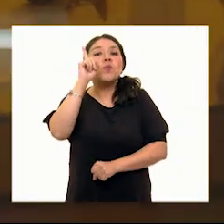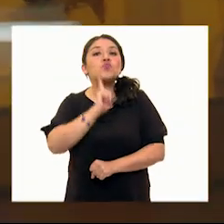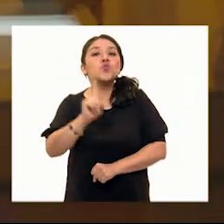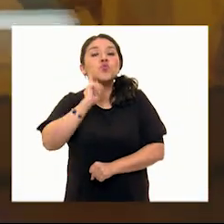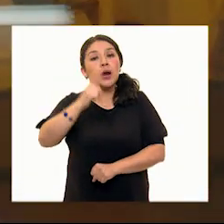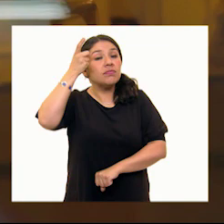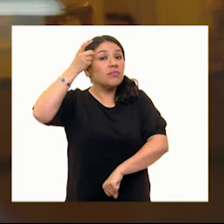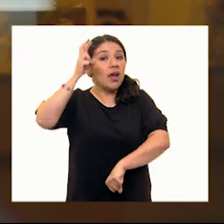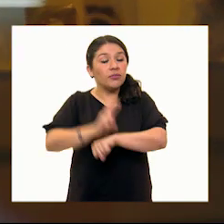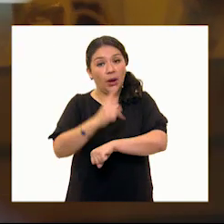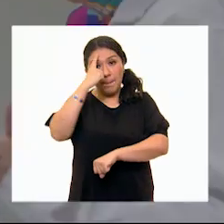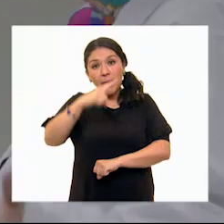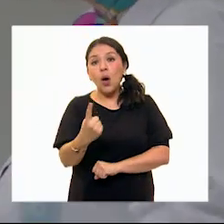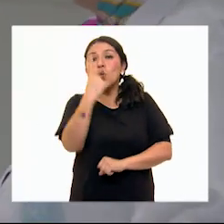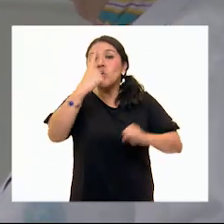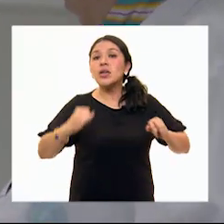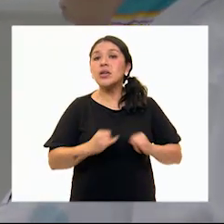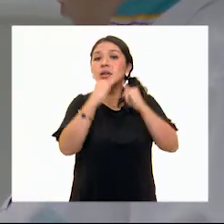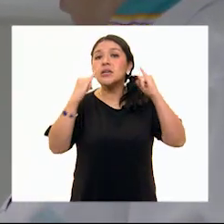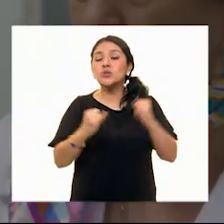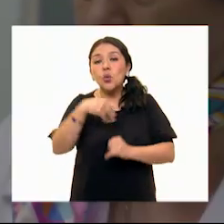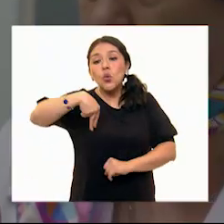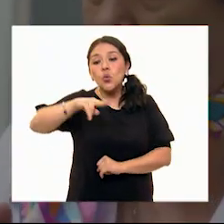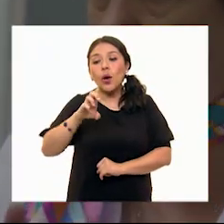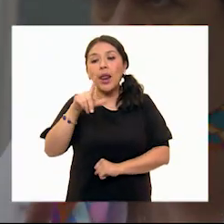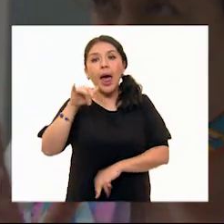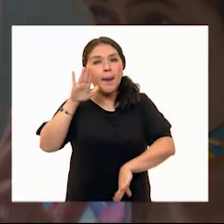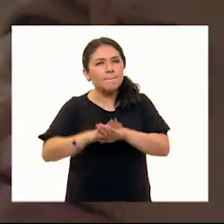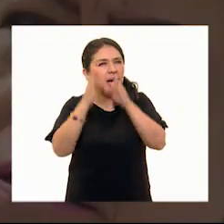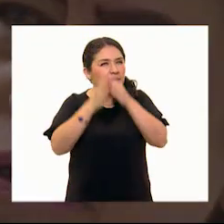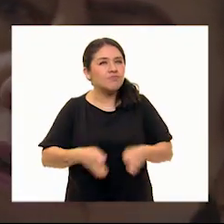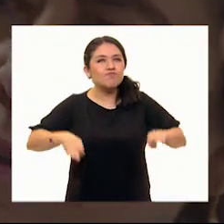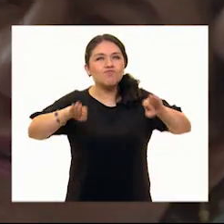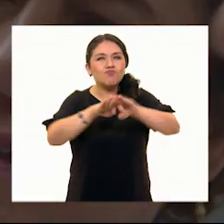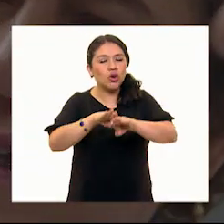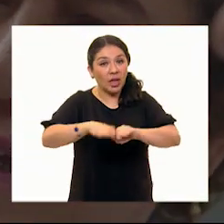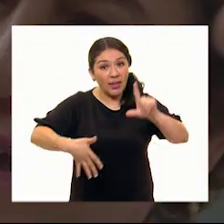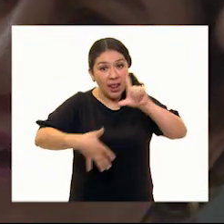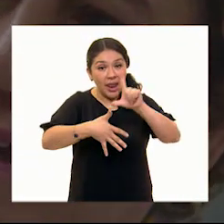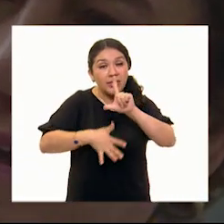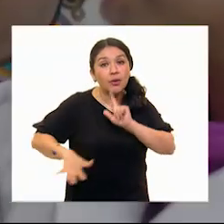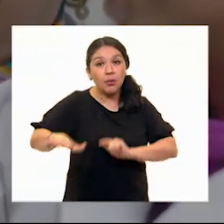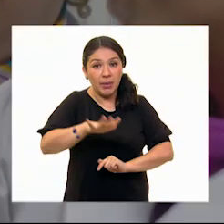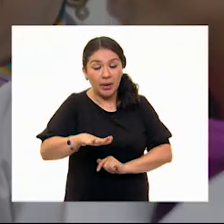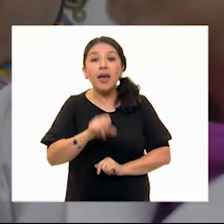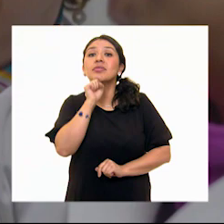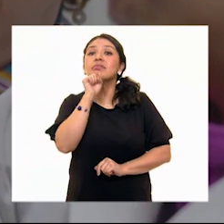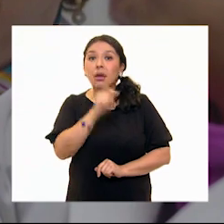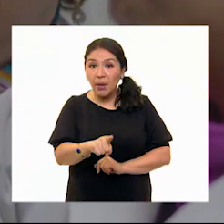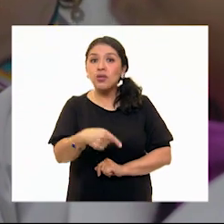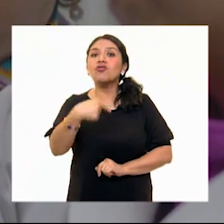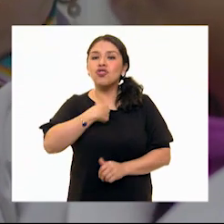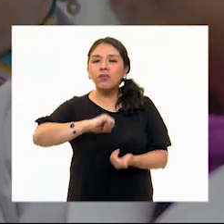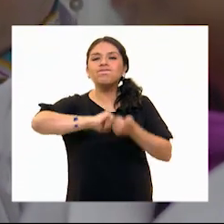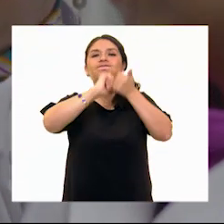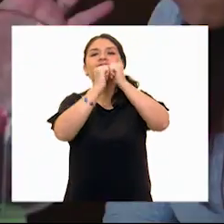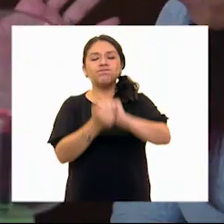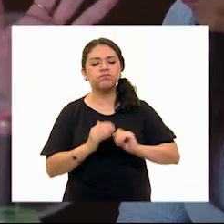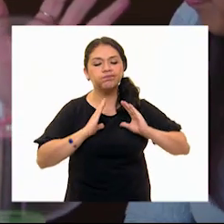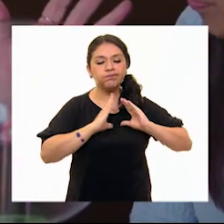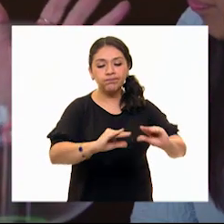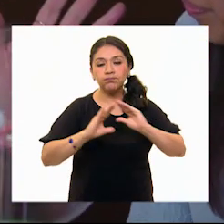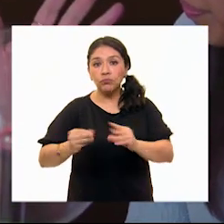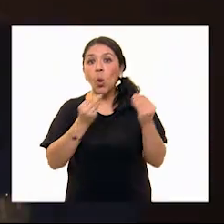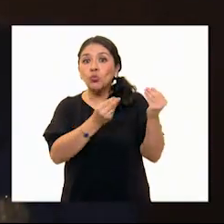en dirigir uno de los institutos nucleares más importantes de Latinoamérica. Además de convertirme en mentora